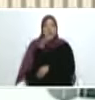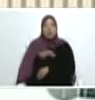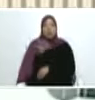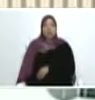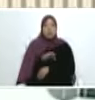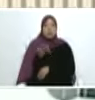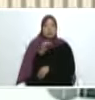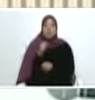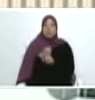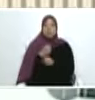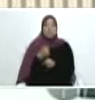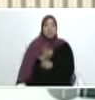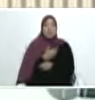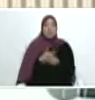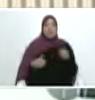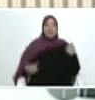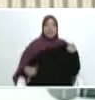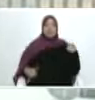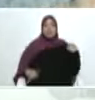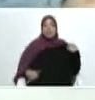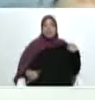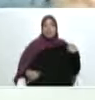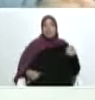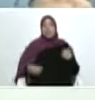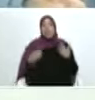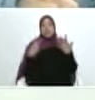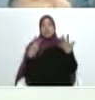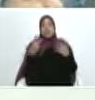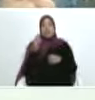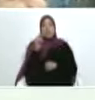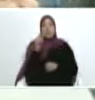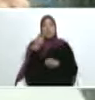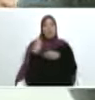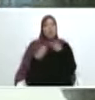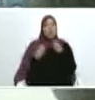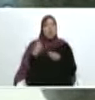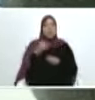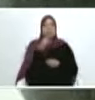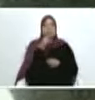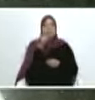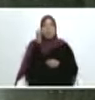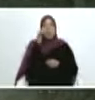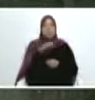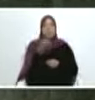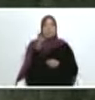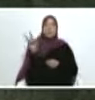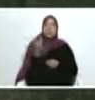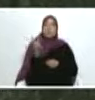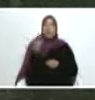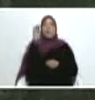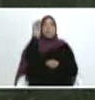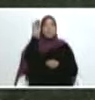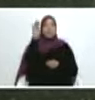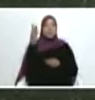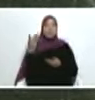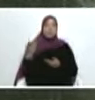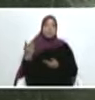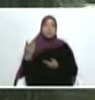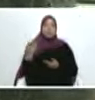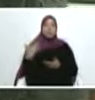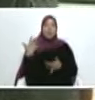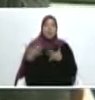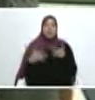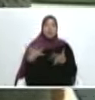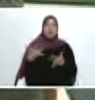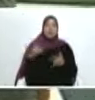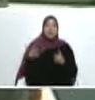Y estamos precisamente en el debate de las 7T. ¿Cómo visualiza el pueblo de Venezuela su futuro? ¿Qué